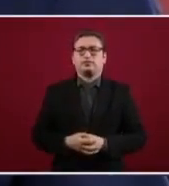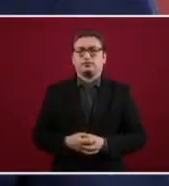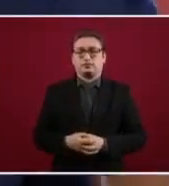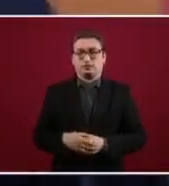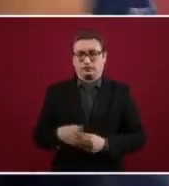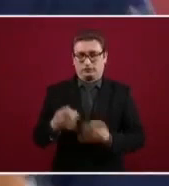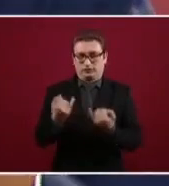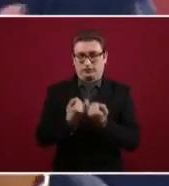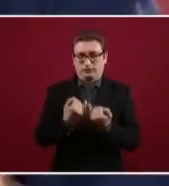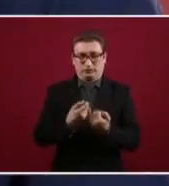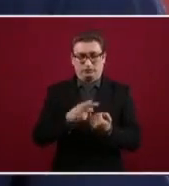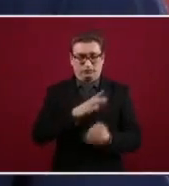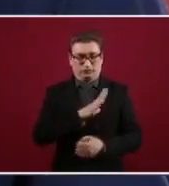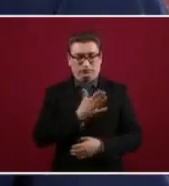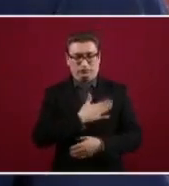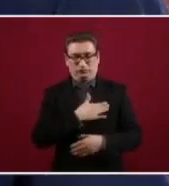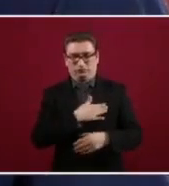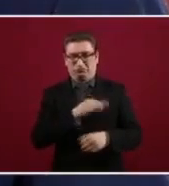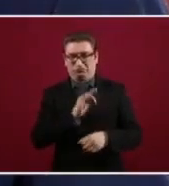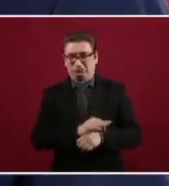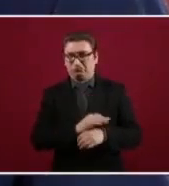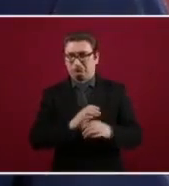protege a los españoles